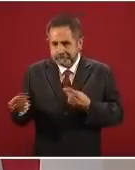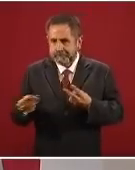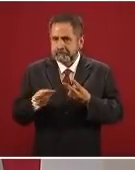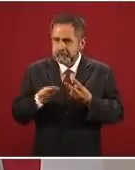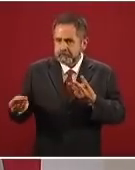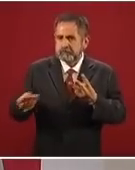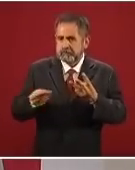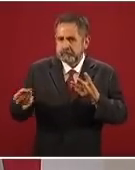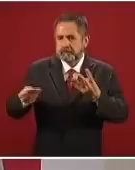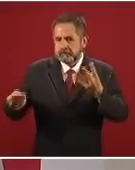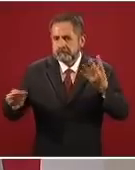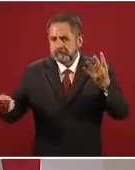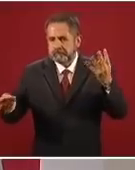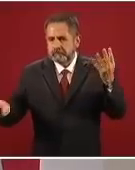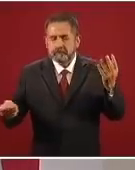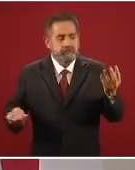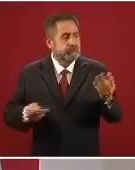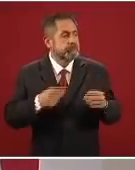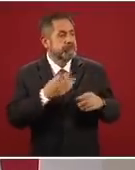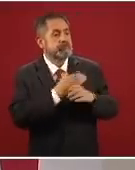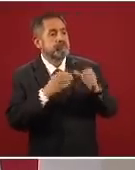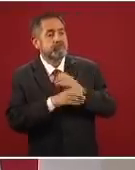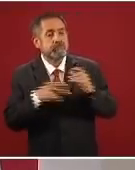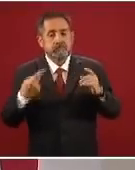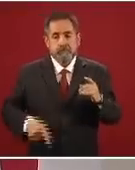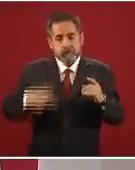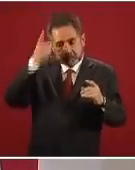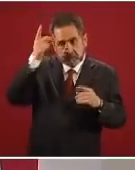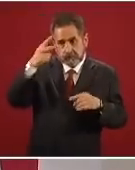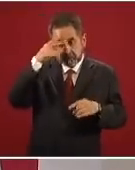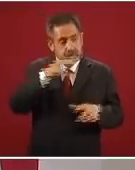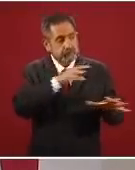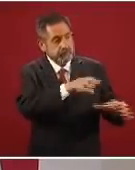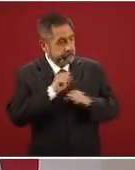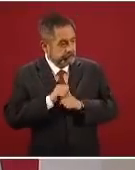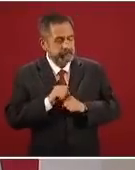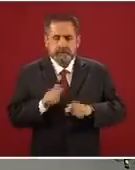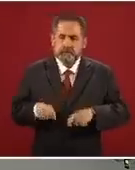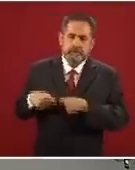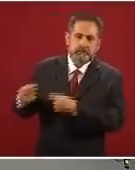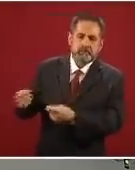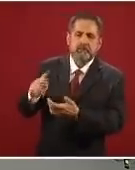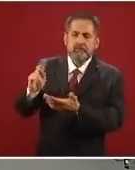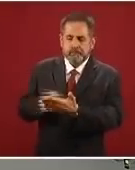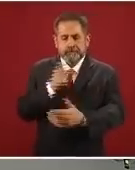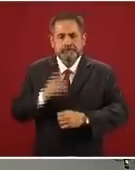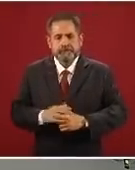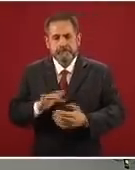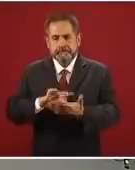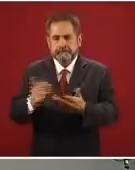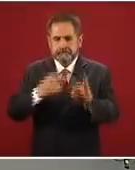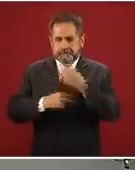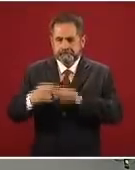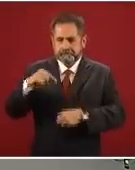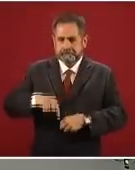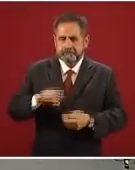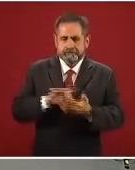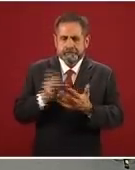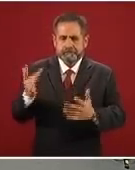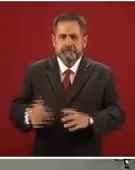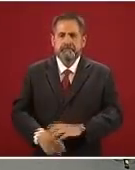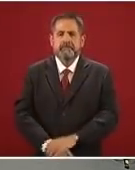sucesivamente recuperemos el patrimonio de nuestro país. Les agradezco a todos, muchas gracias por su presencia. Muy bien.